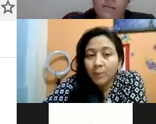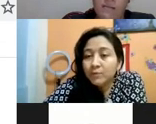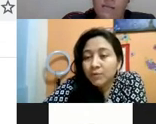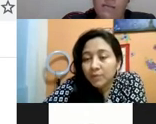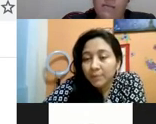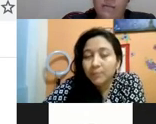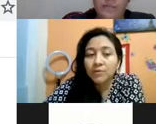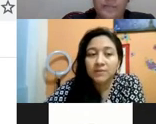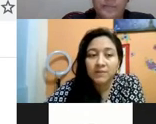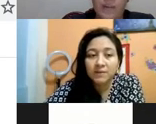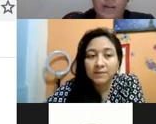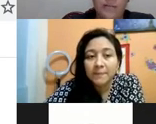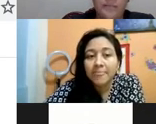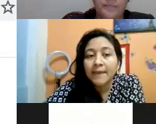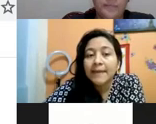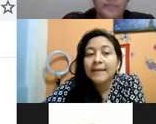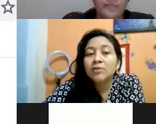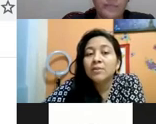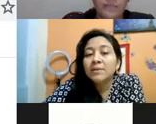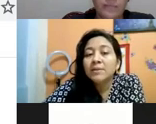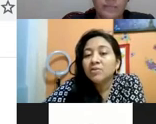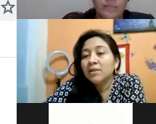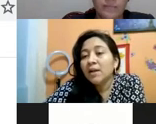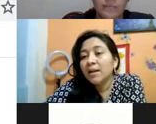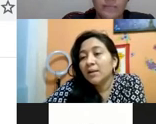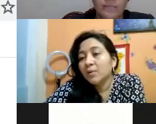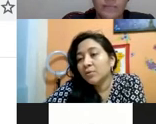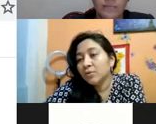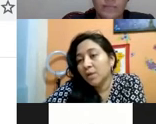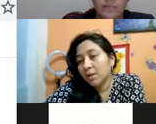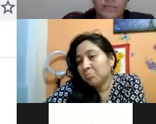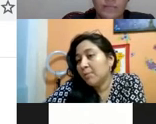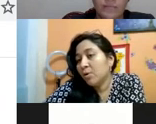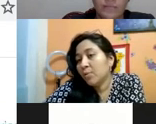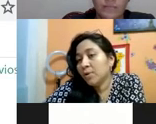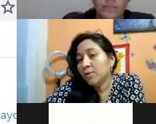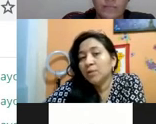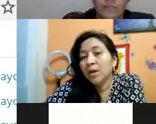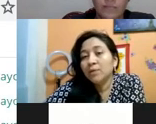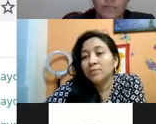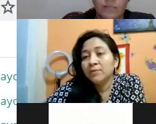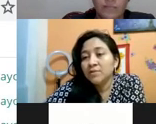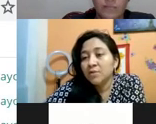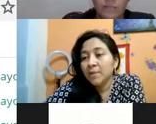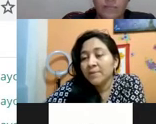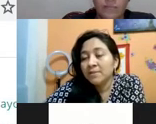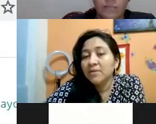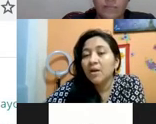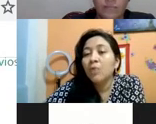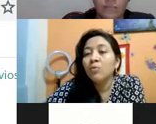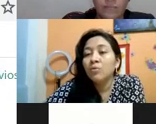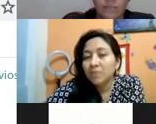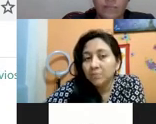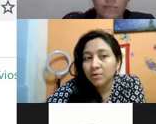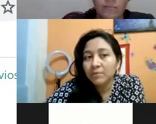2 puntos, 3 puntos, etc. Retroalimentación general es cuando damos como que una justificación específica